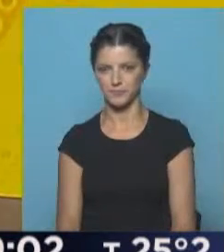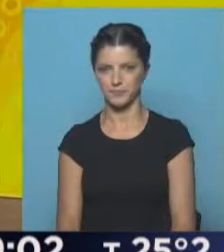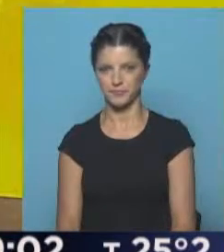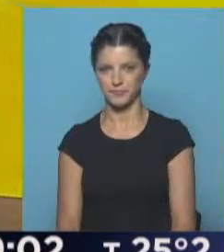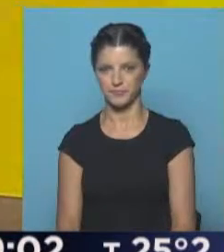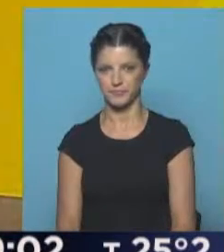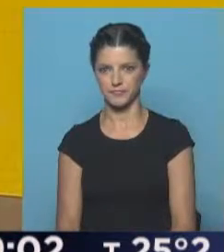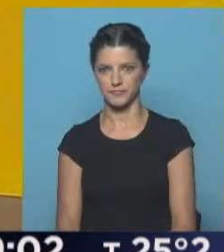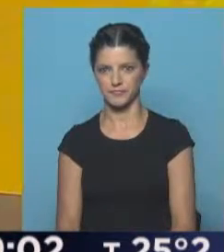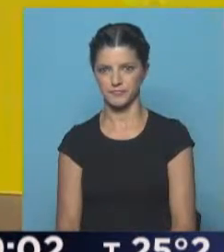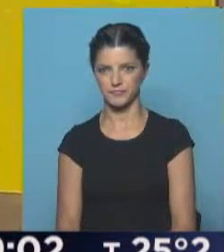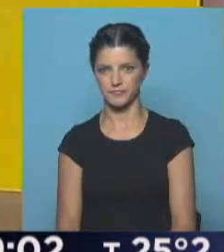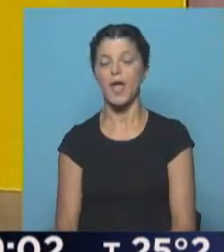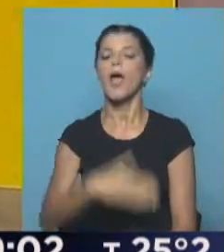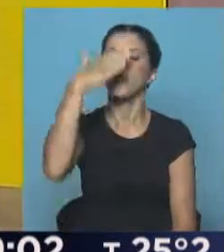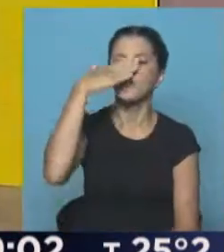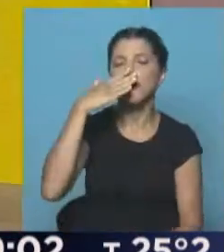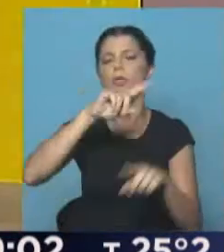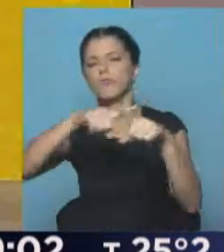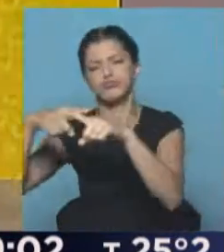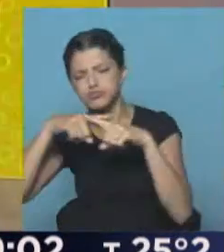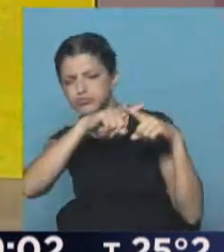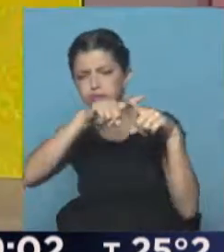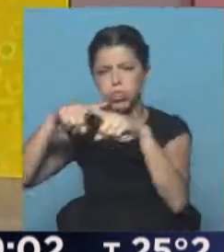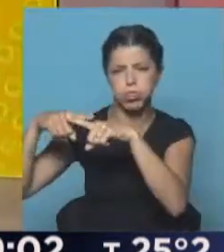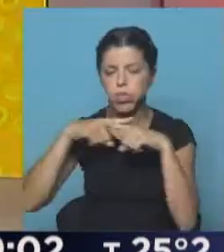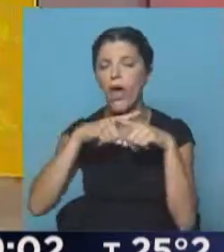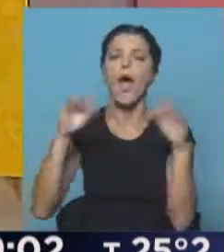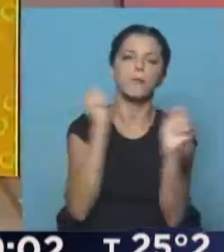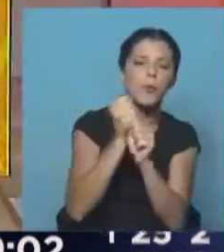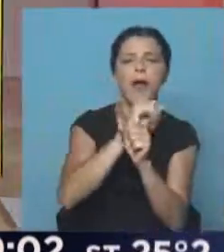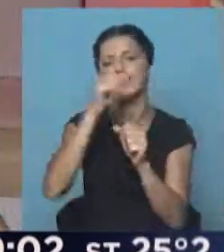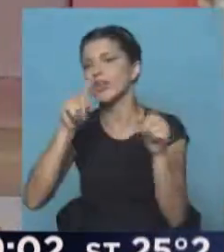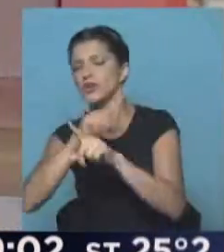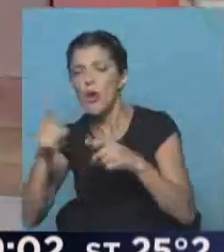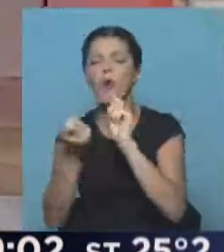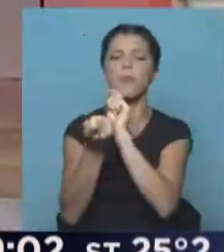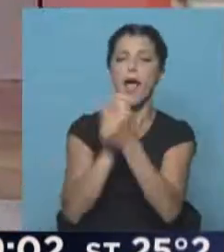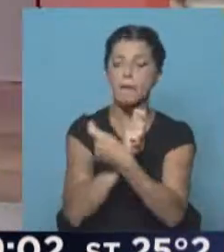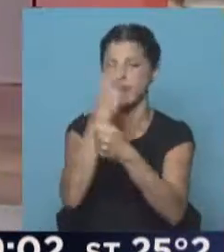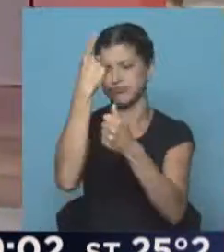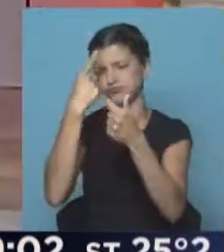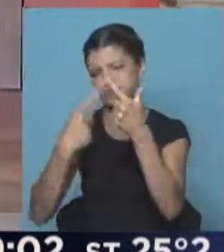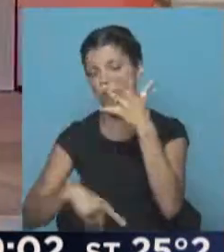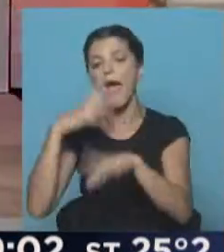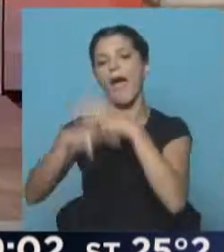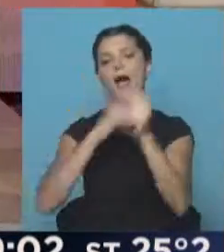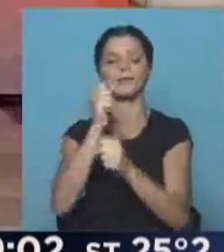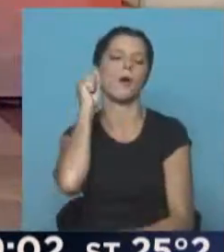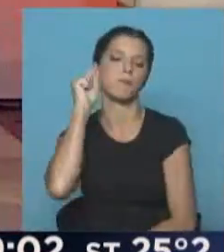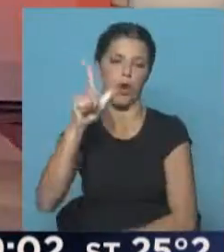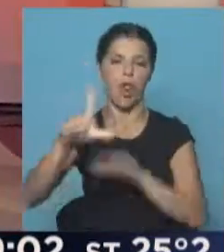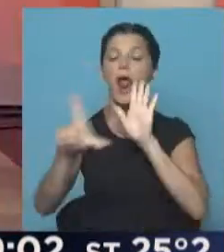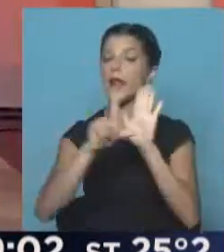Y después de tantas idas, vueltas, peleas, luchas, discusiones, aprobaciones, modificaciones, finalmente es